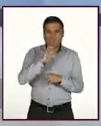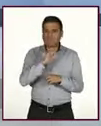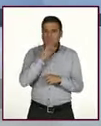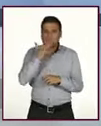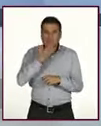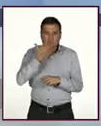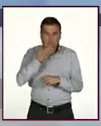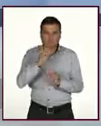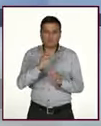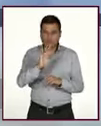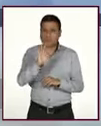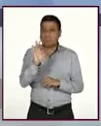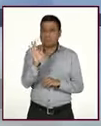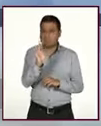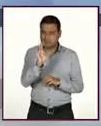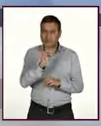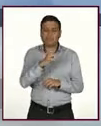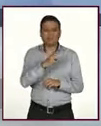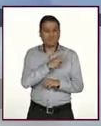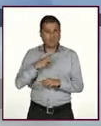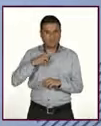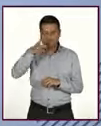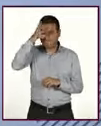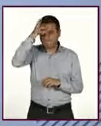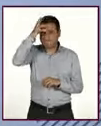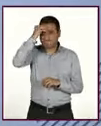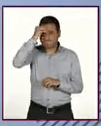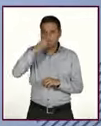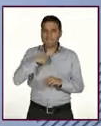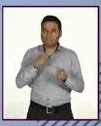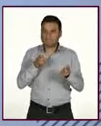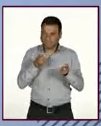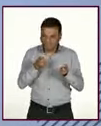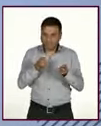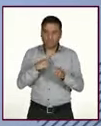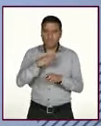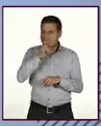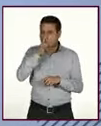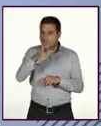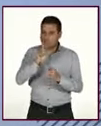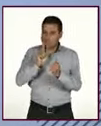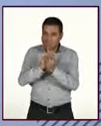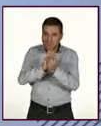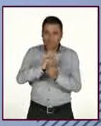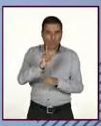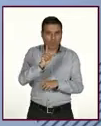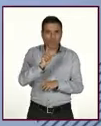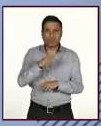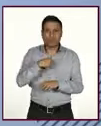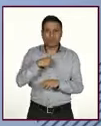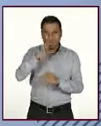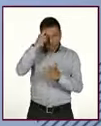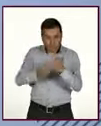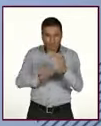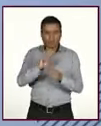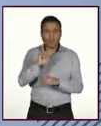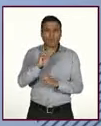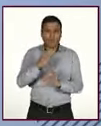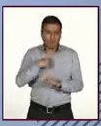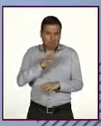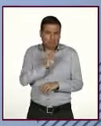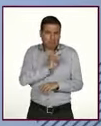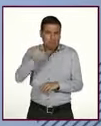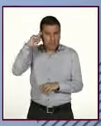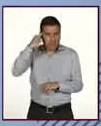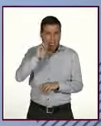decir coloquialmente, pues tenemos que aprender herramientas para no ser agresivas, para no faltar al respeto, porque yo me puedo enojar, pero no me tengo que